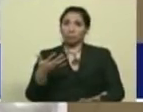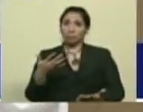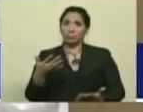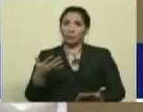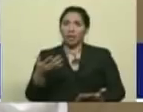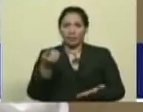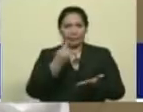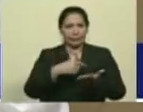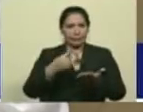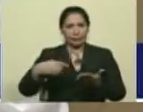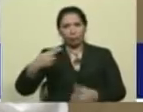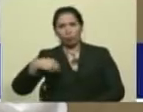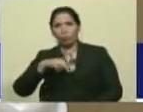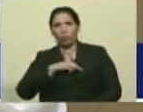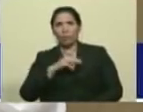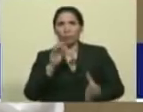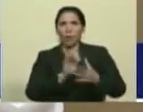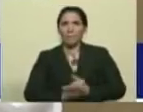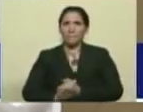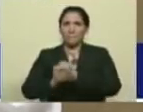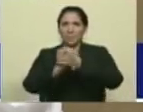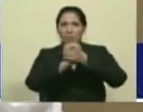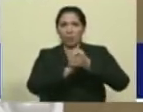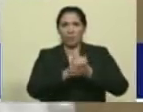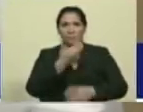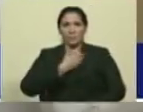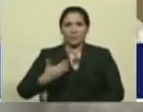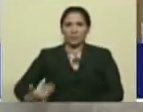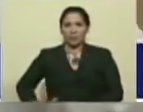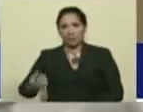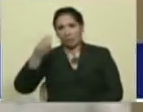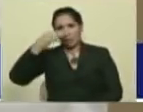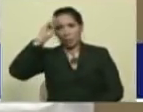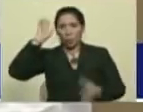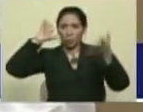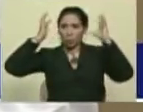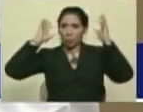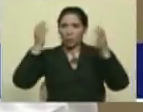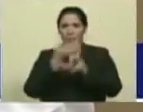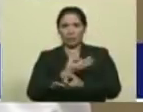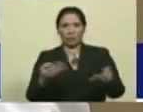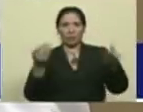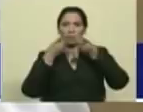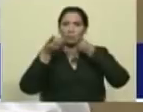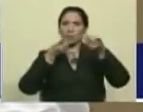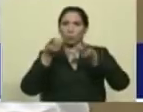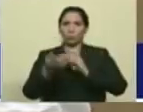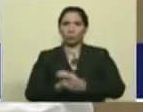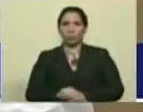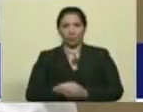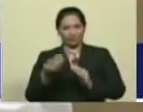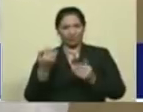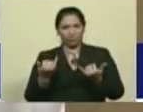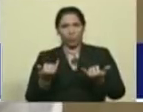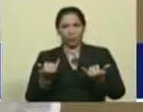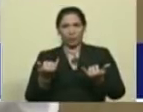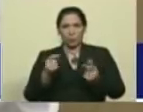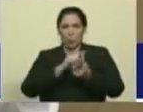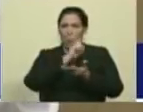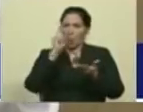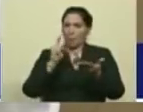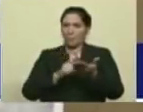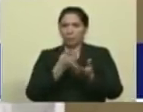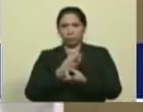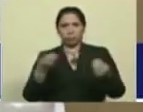compañero presidente Díaz-Canel en un extraordinario discurso, completo, extraordinario, donde